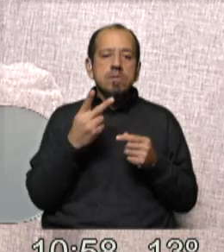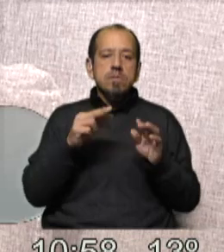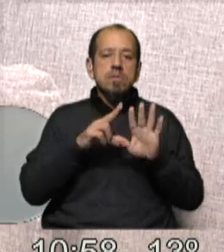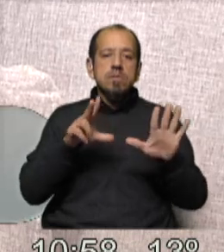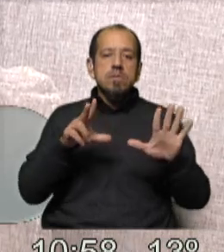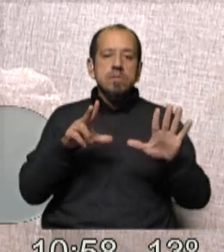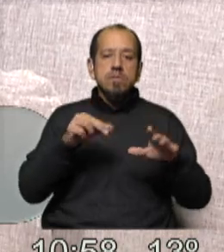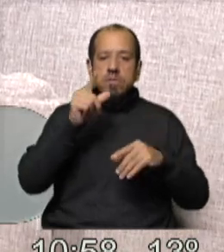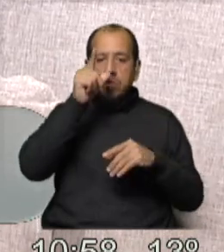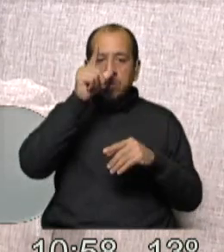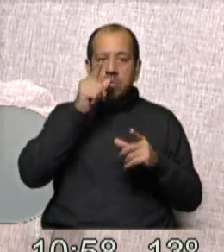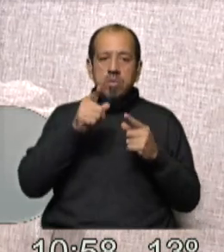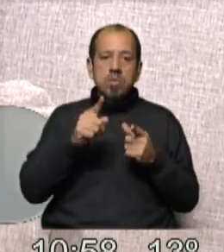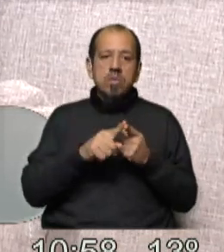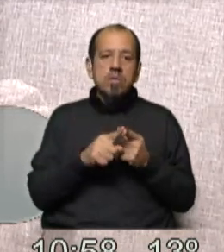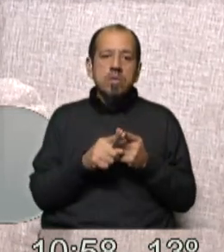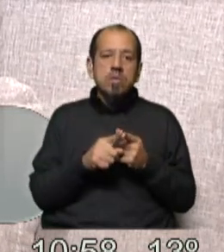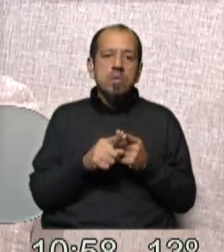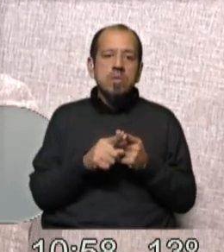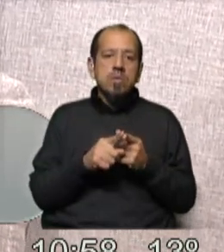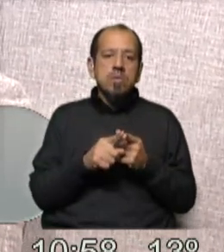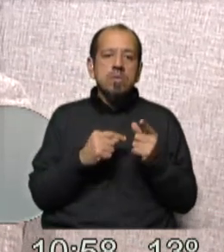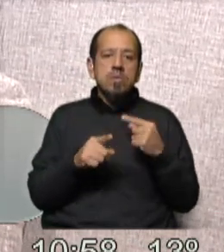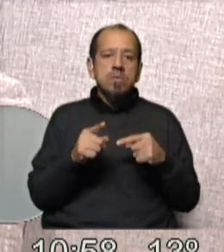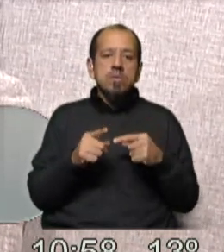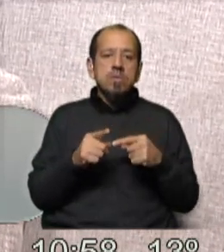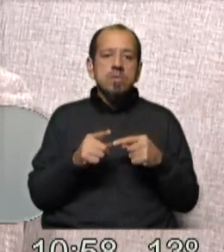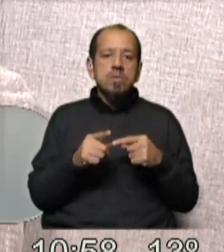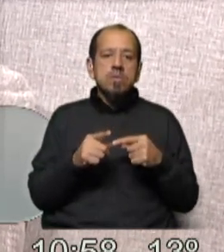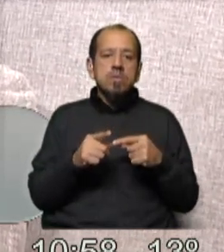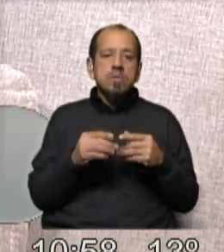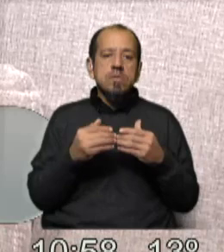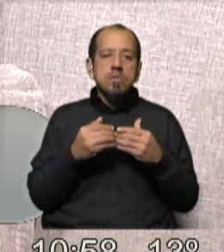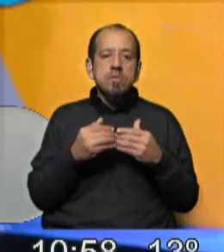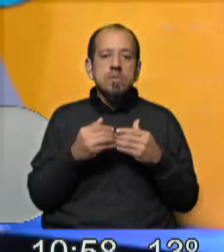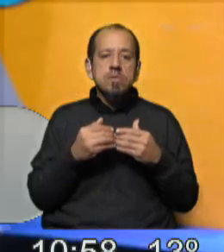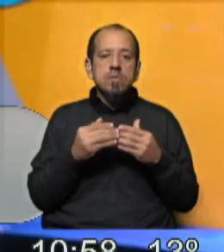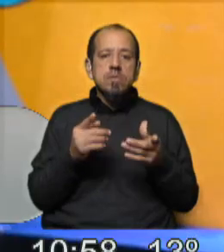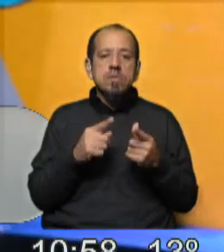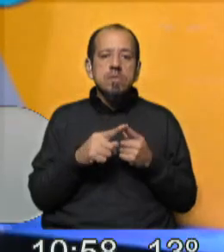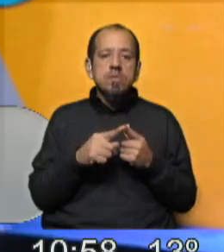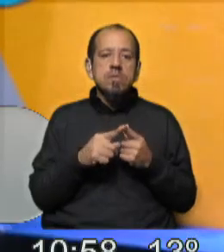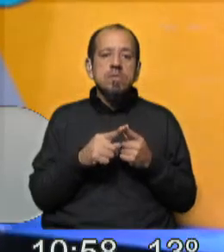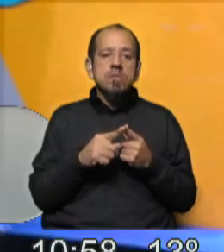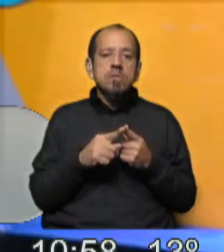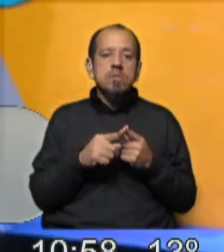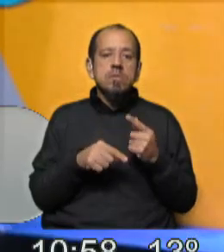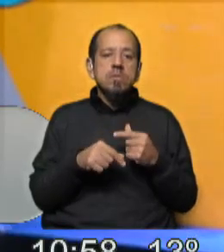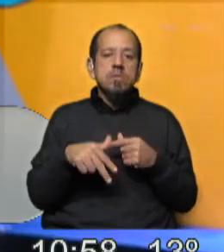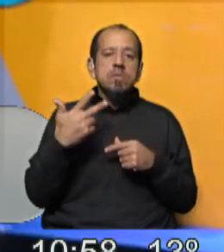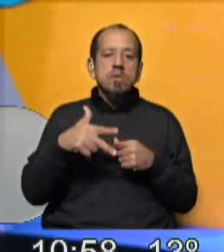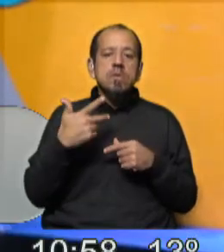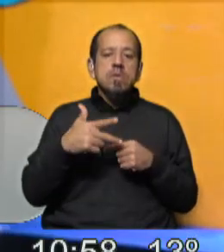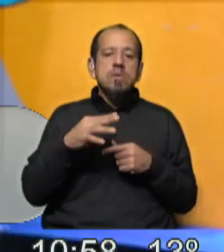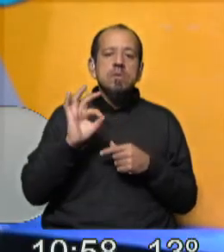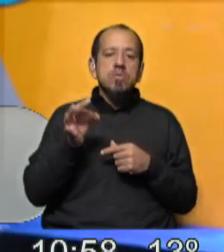en Inmigrantes. Por favor, estaría buenísimo que la apertura de esta gira sea... No, eso va a explotar, va a quedar gente afuera. Sí. Pero el 13 de octubre vuelve